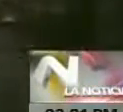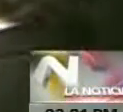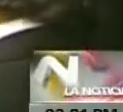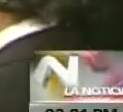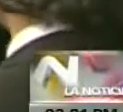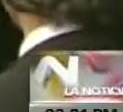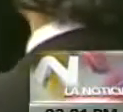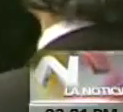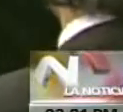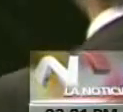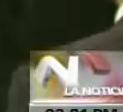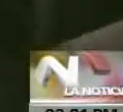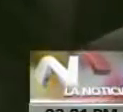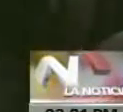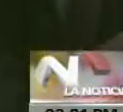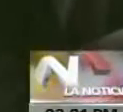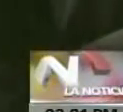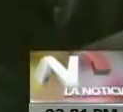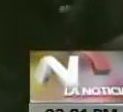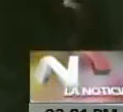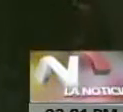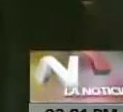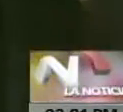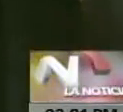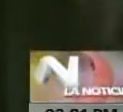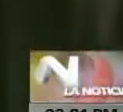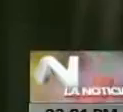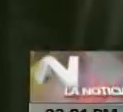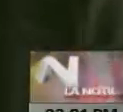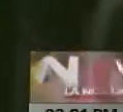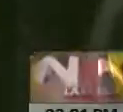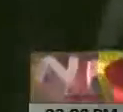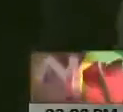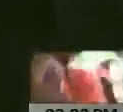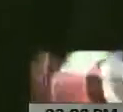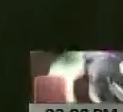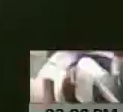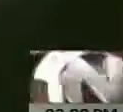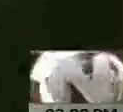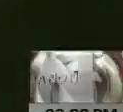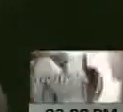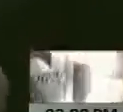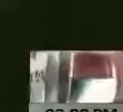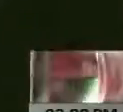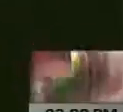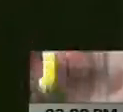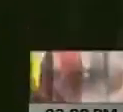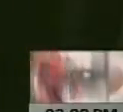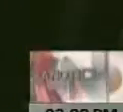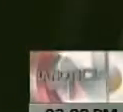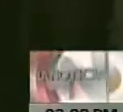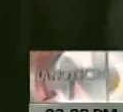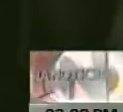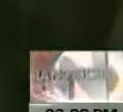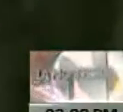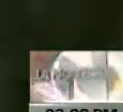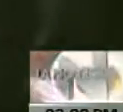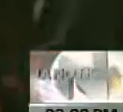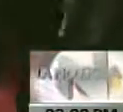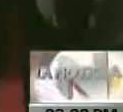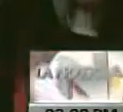imágenes del mandatario nacional, nosotros vamos a despedir esta transmisión desde el Palacio de Miraflores.